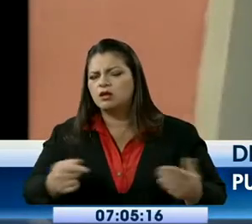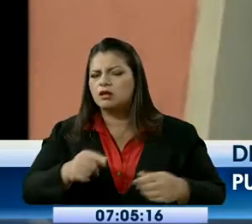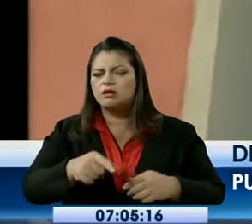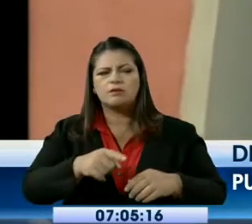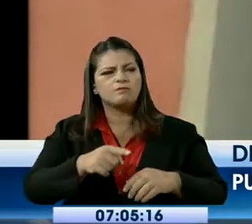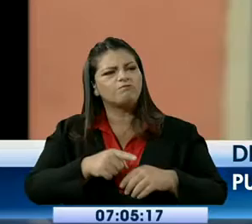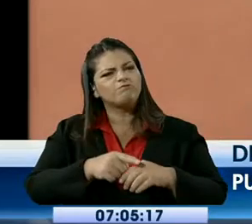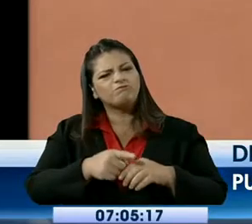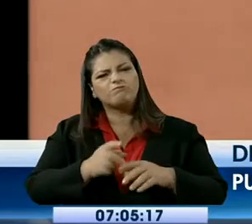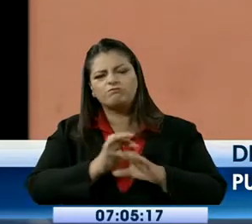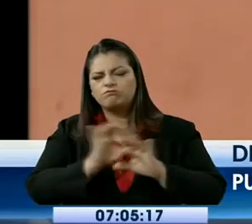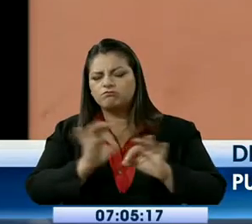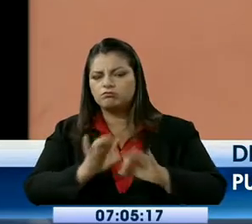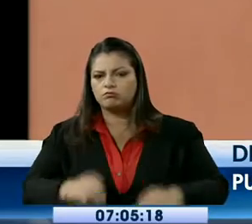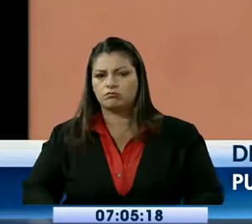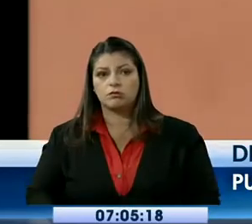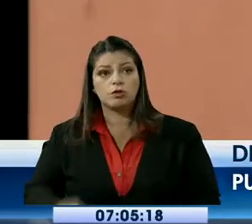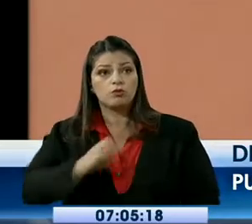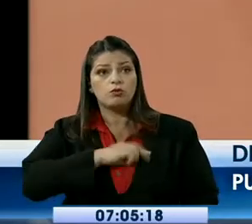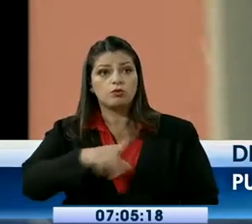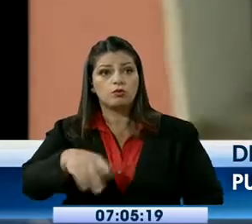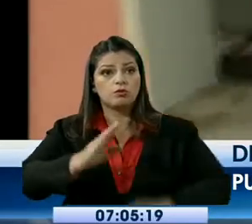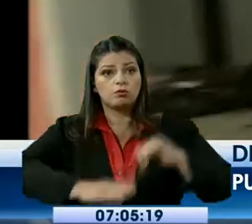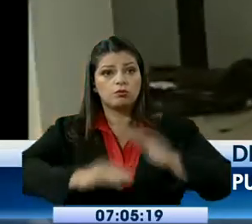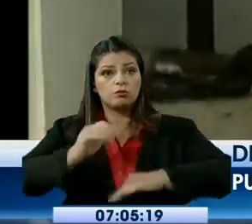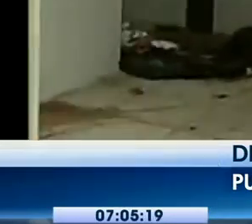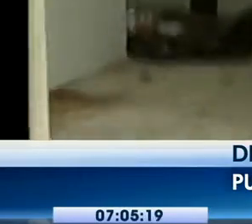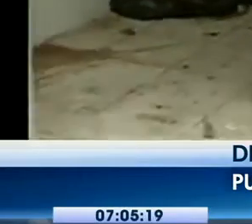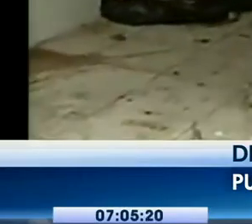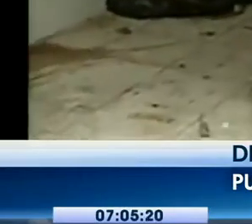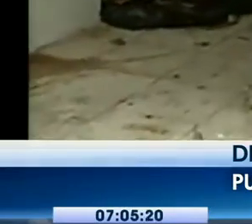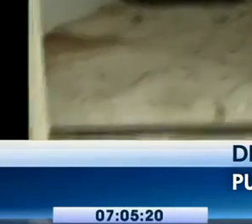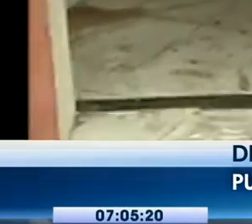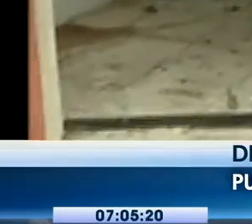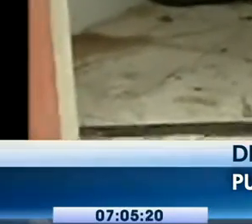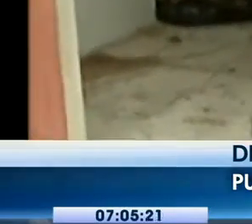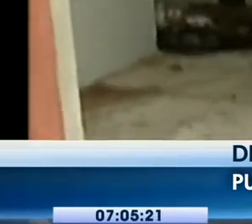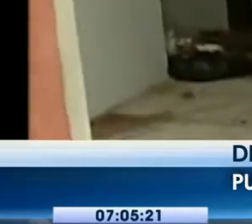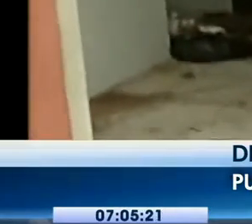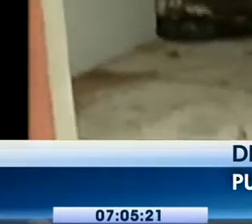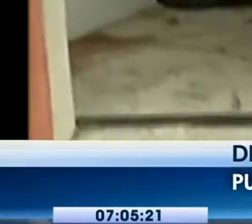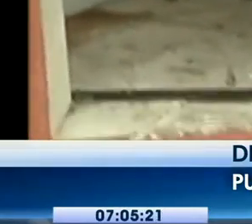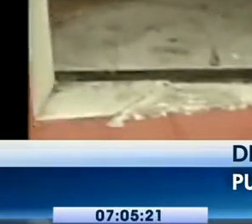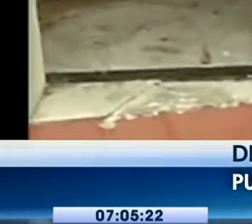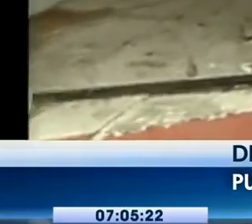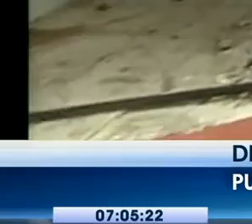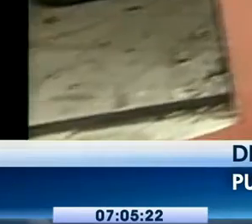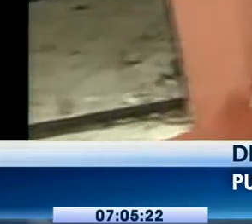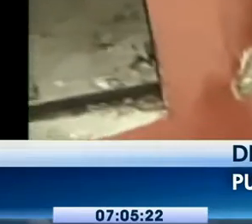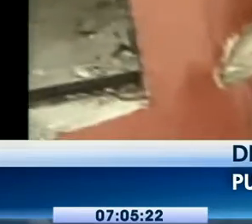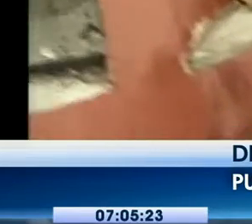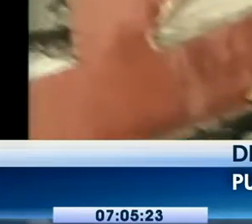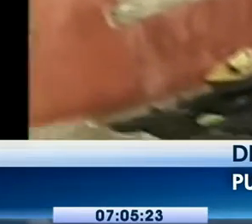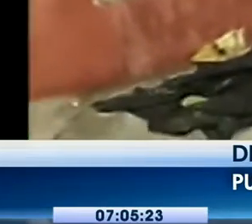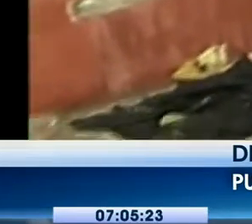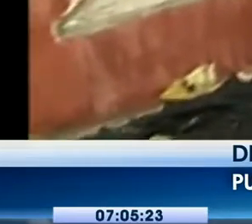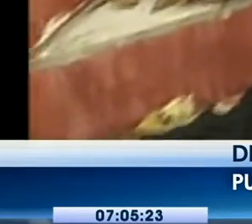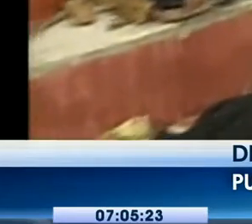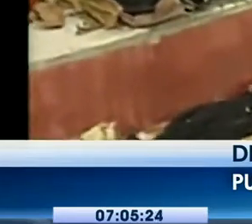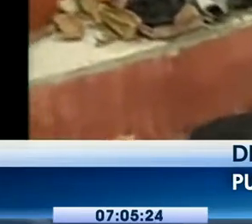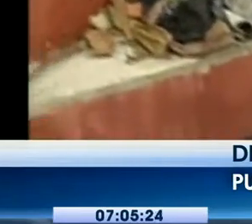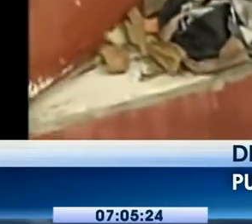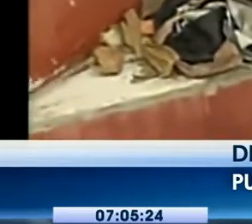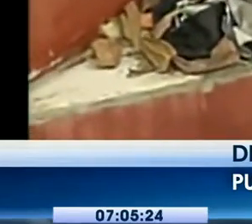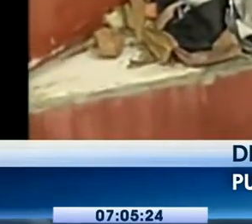baño, algo. Dejan botado, vienen los hacheros, la gente de otro lado, se coge, se roba todo, las tazas, todo eso